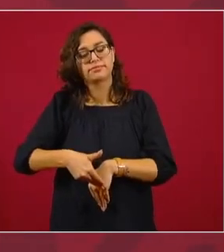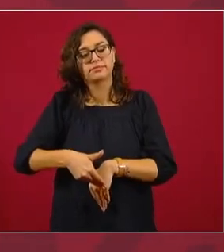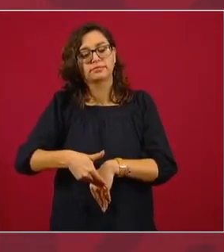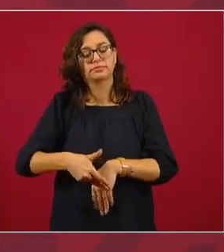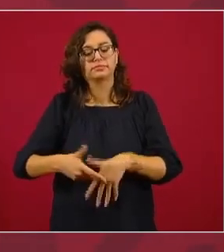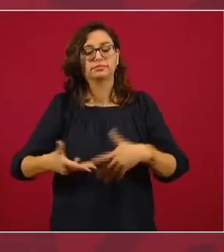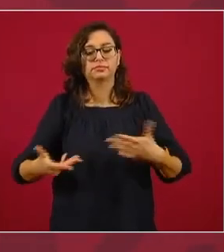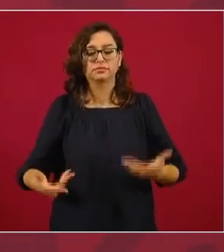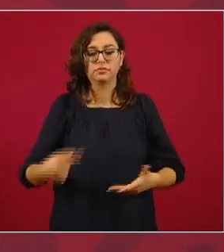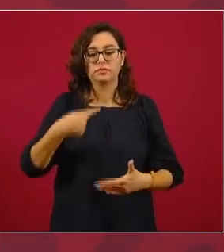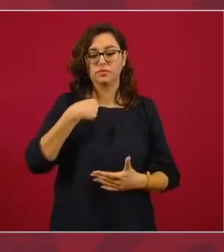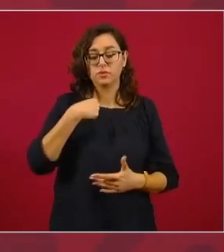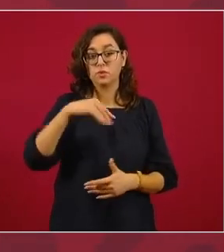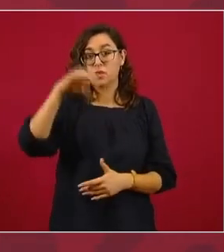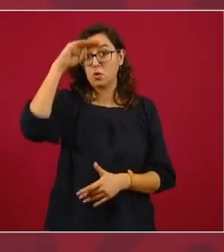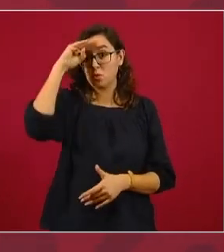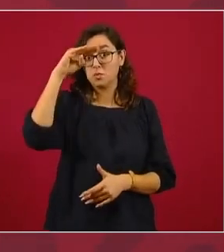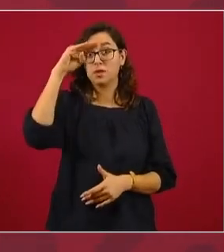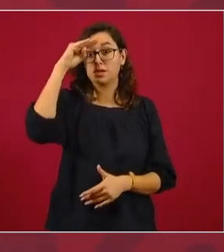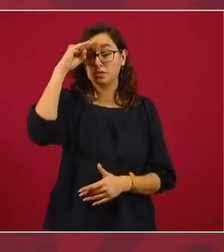esto de manera ordenada